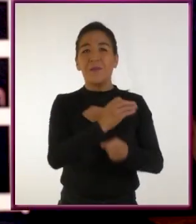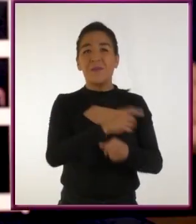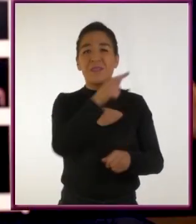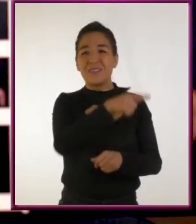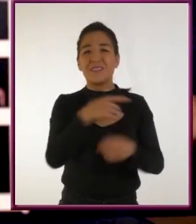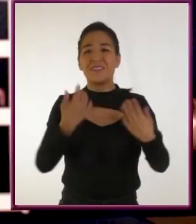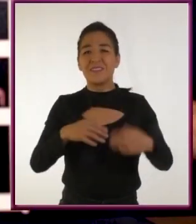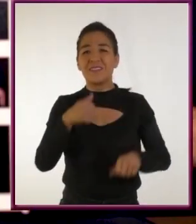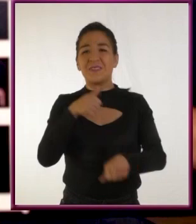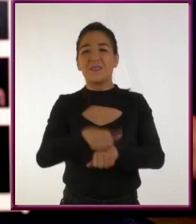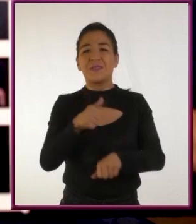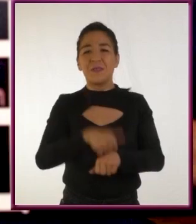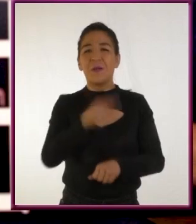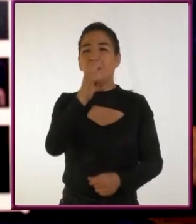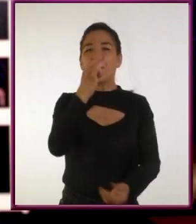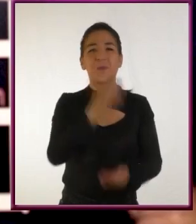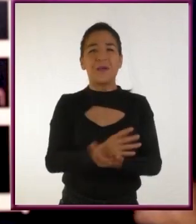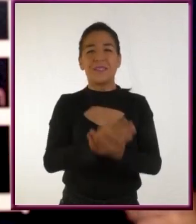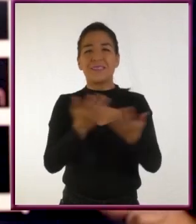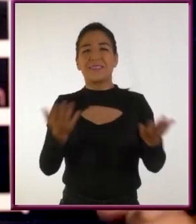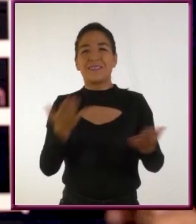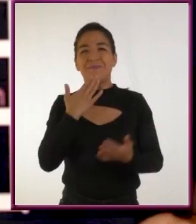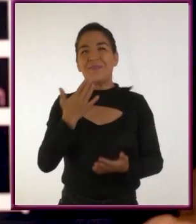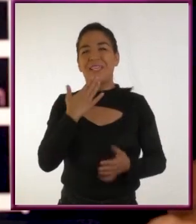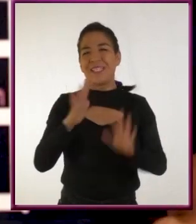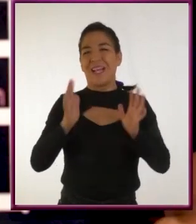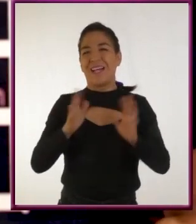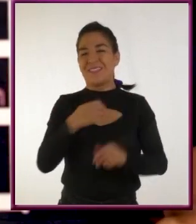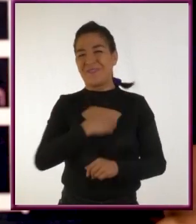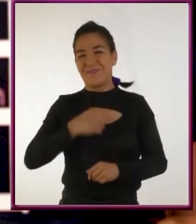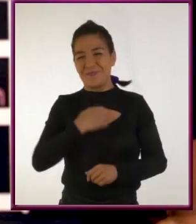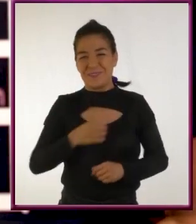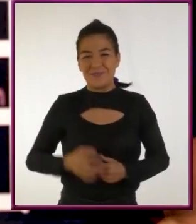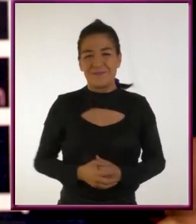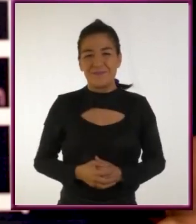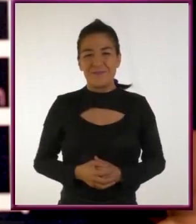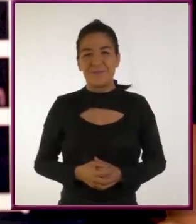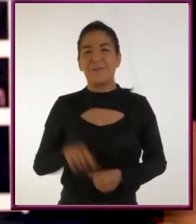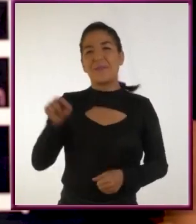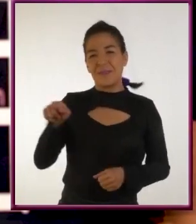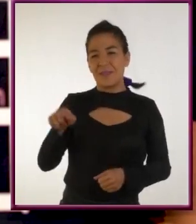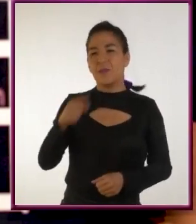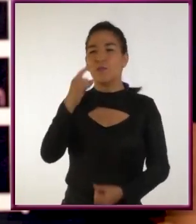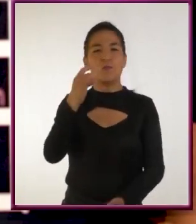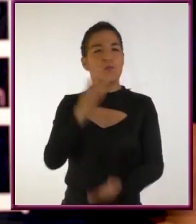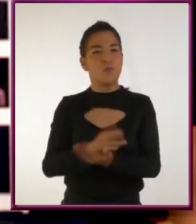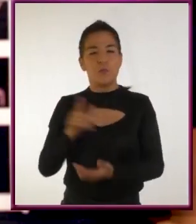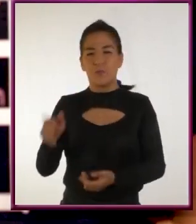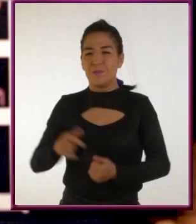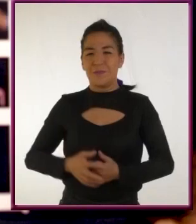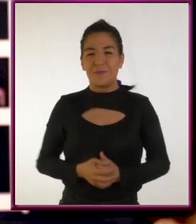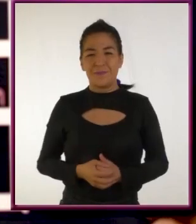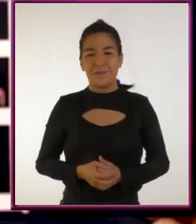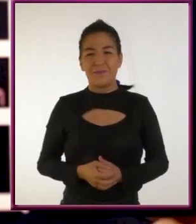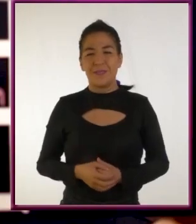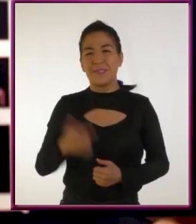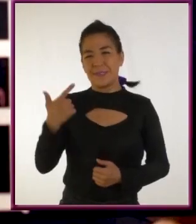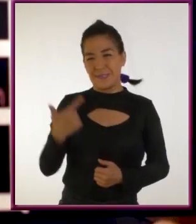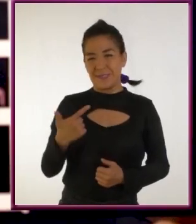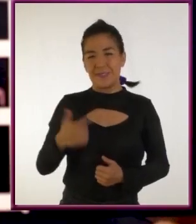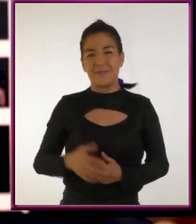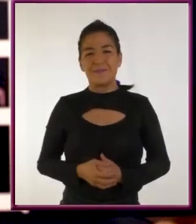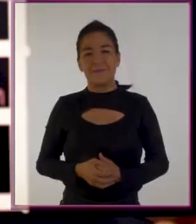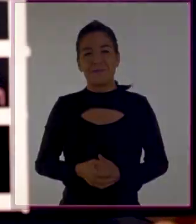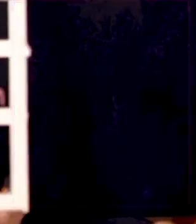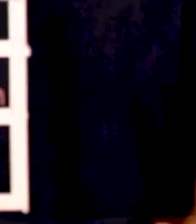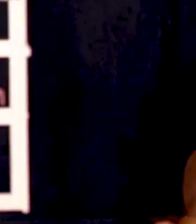Nos están apareciendo muchos números únicos, Ismara, qué emocionante. Mira, este está único. Ajá.